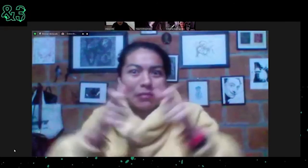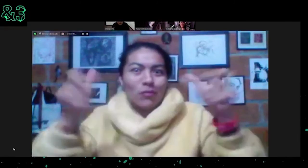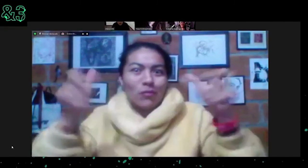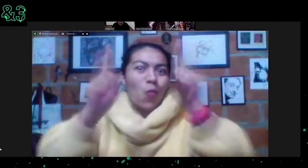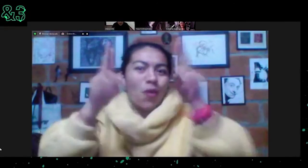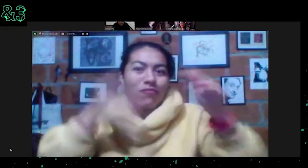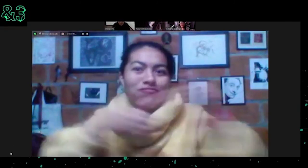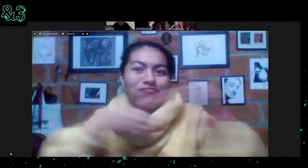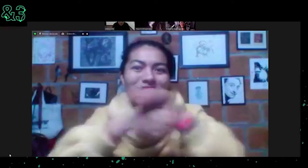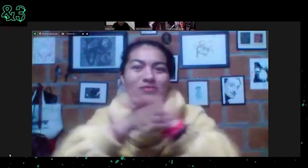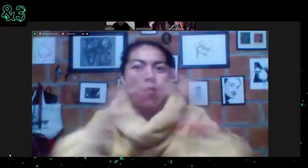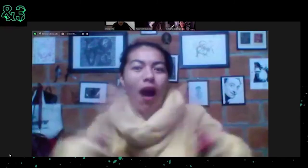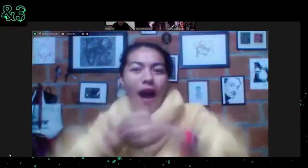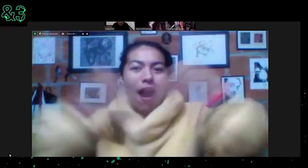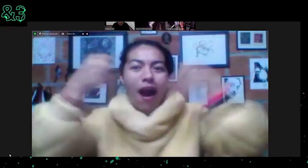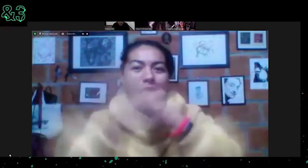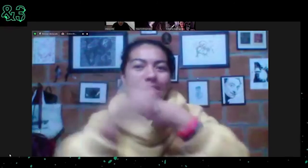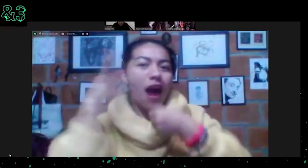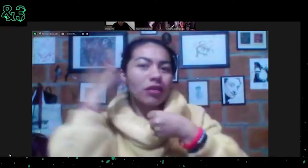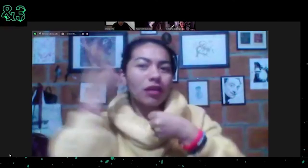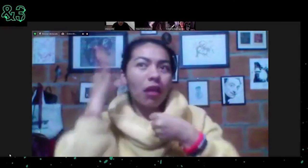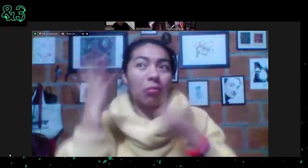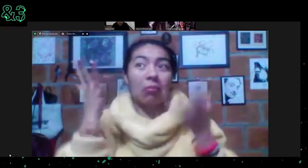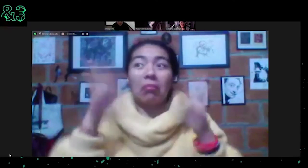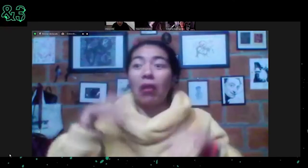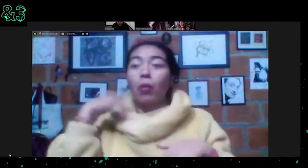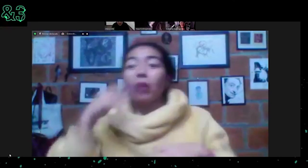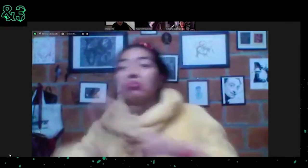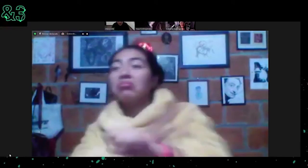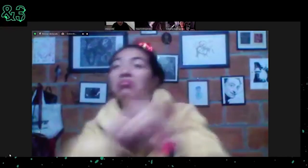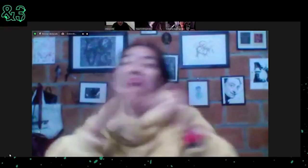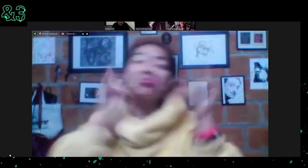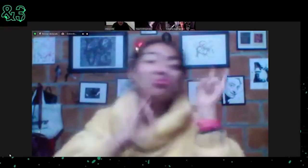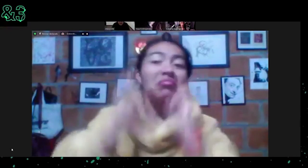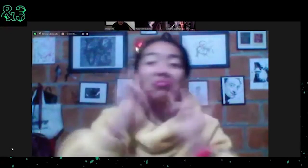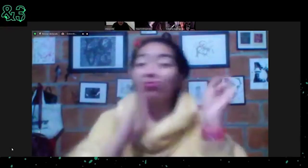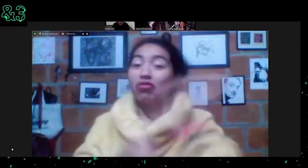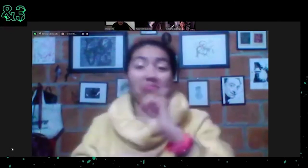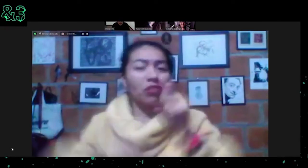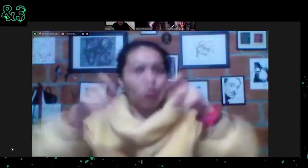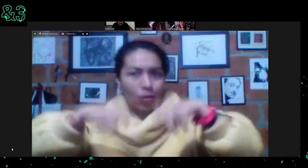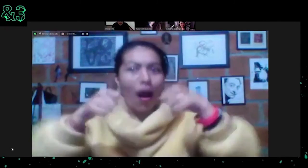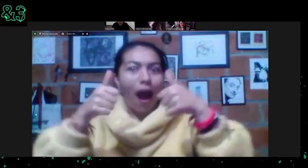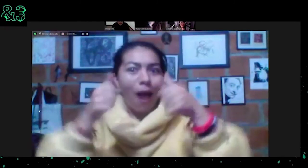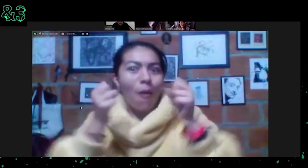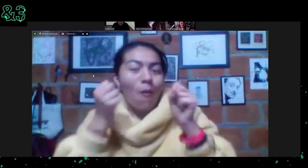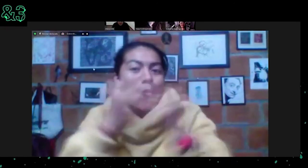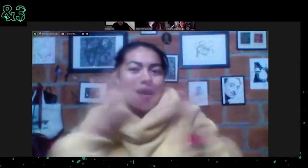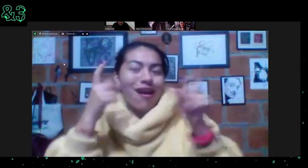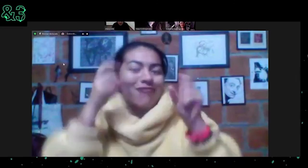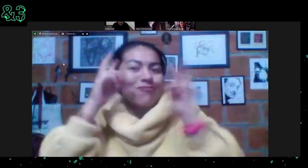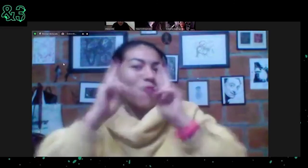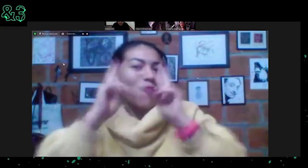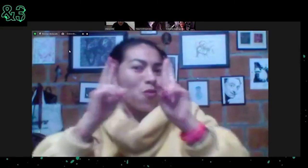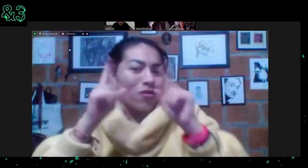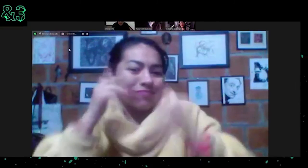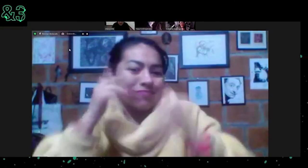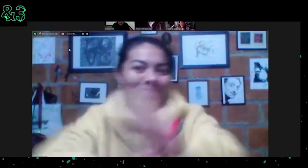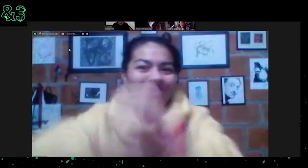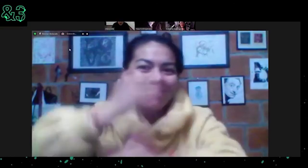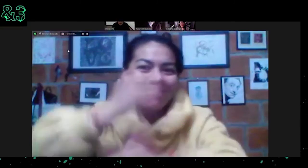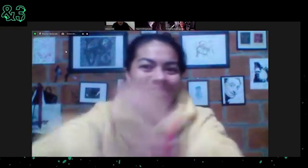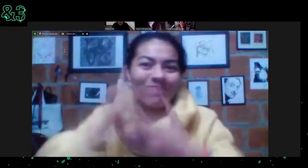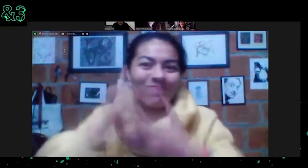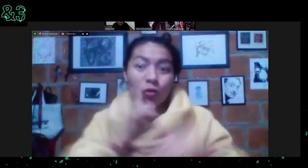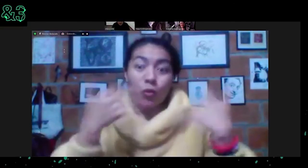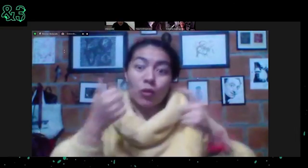los artistas podamos como trabajar en proyectos que incluyan a la comunidad sorda en este tipo de apuestas artísticas, ¿no?